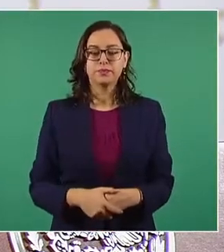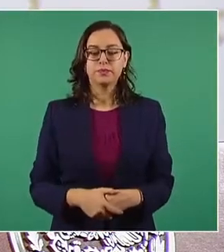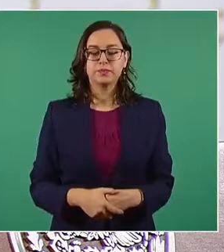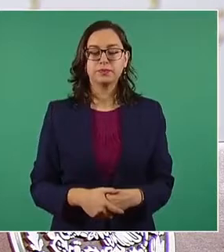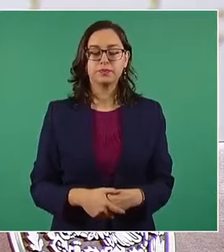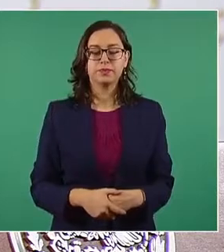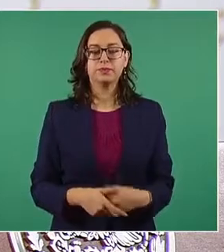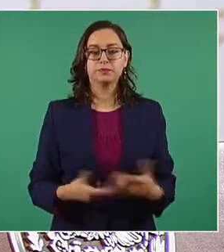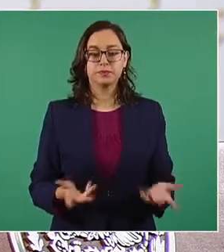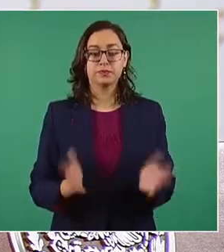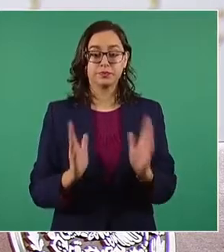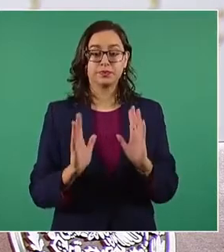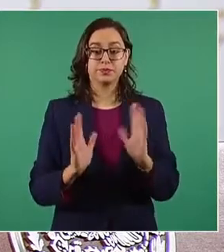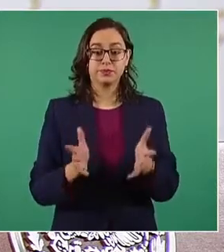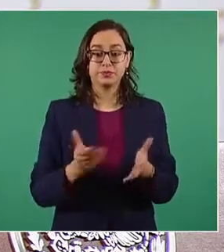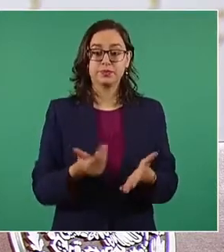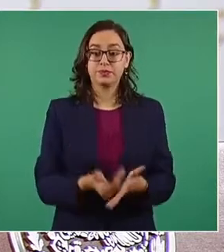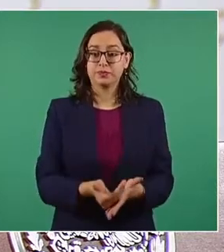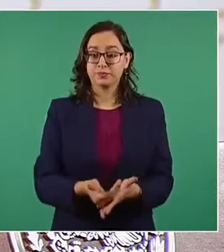por acuerdo